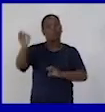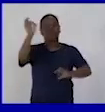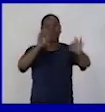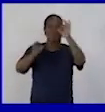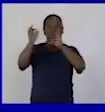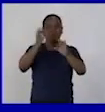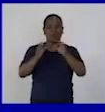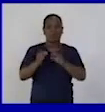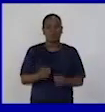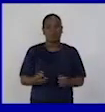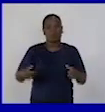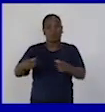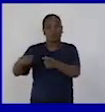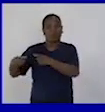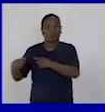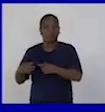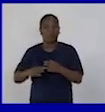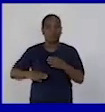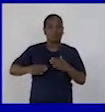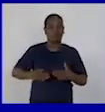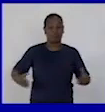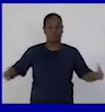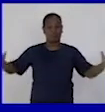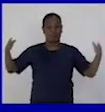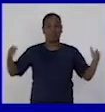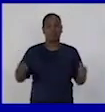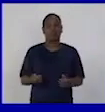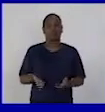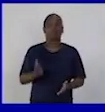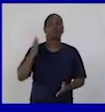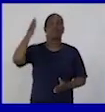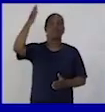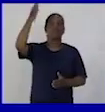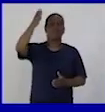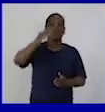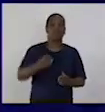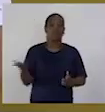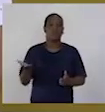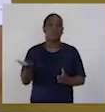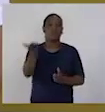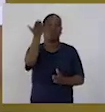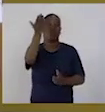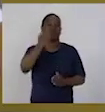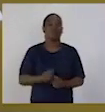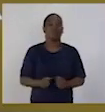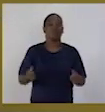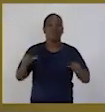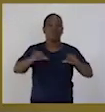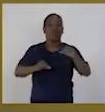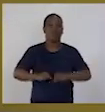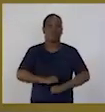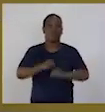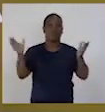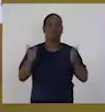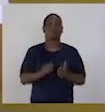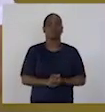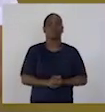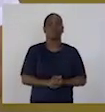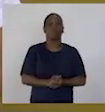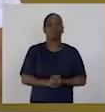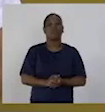por unidad de volumen y aumenta la velocidad de la reacción. Para ello, a